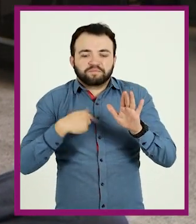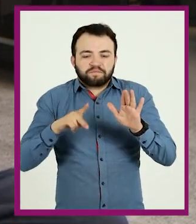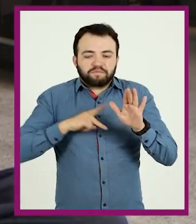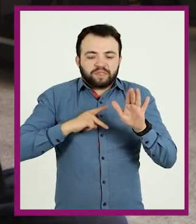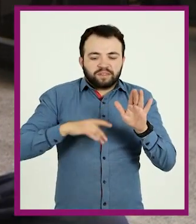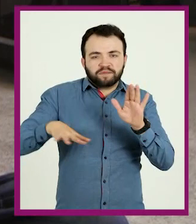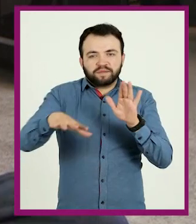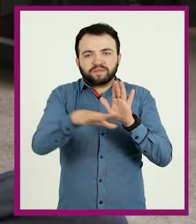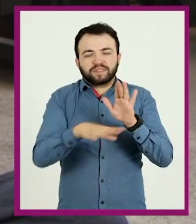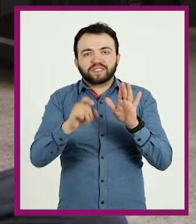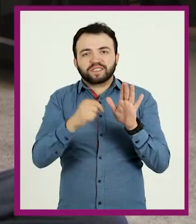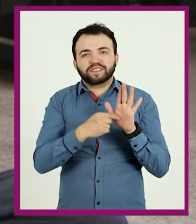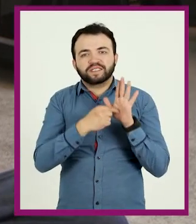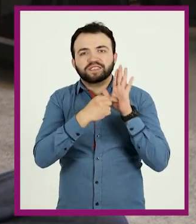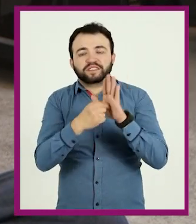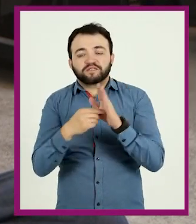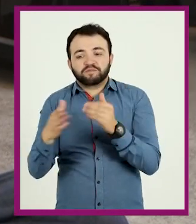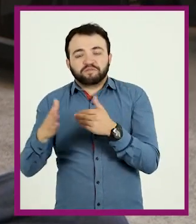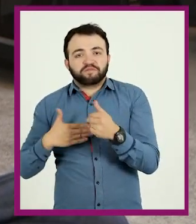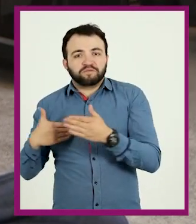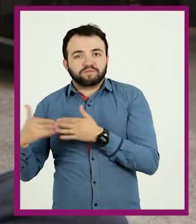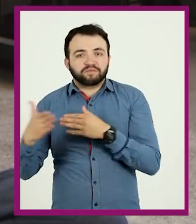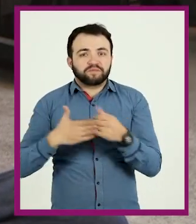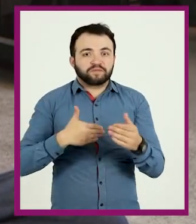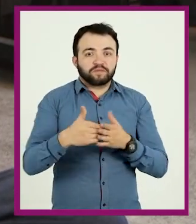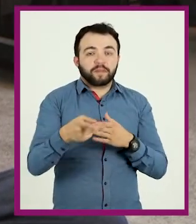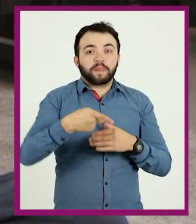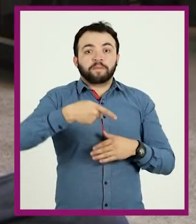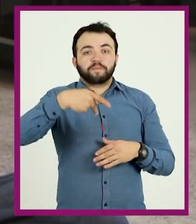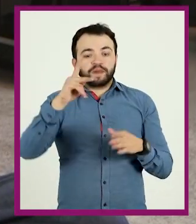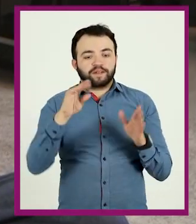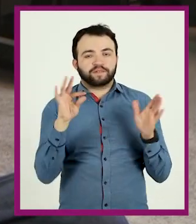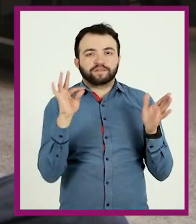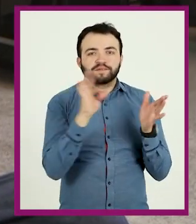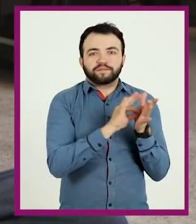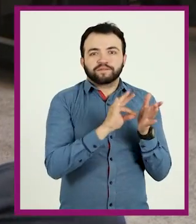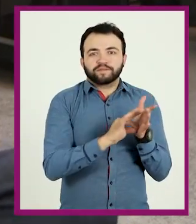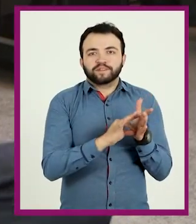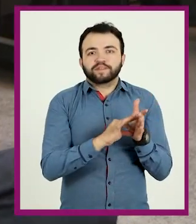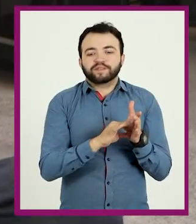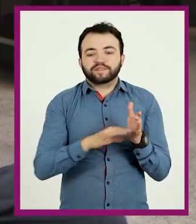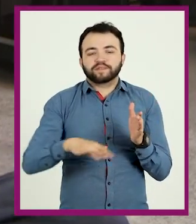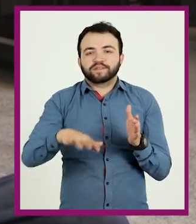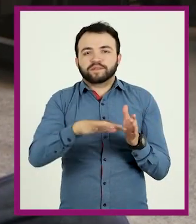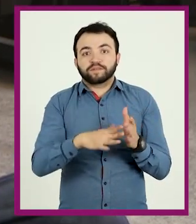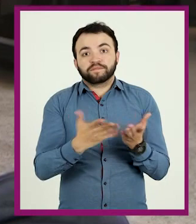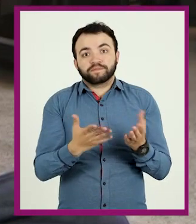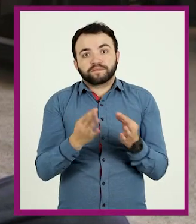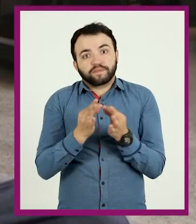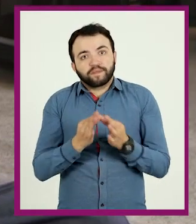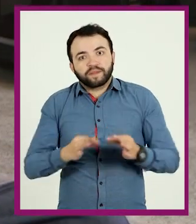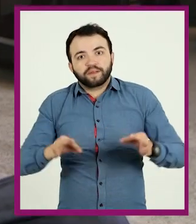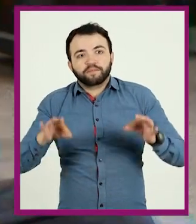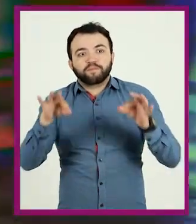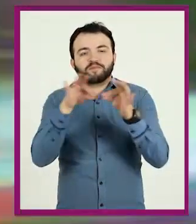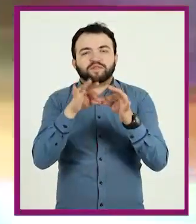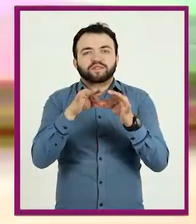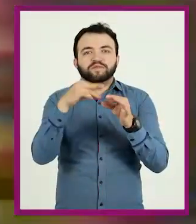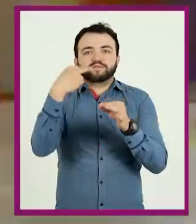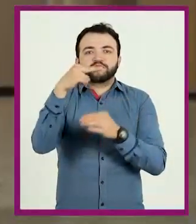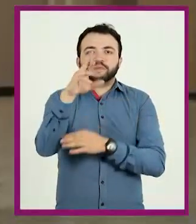local que abrevaba de estas influencias modernas, pero tenía ese toque local. Y bueno, entre los más importantes está el